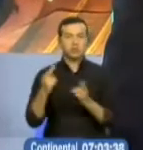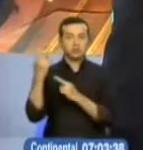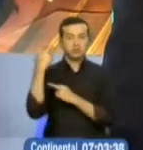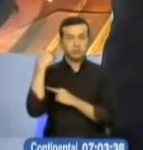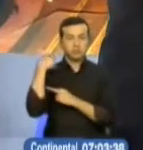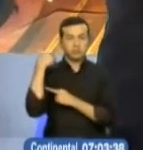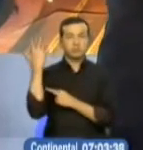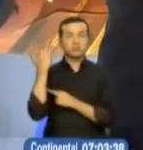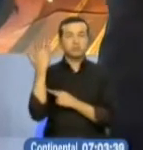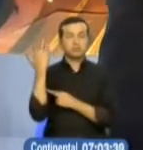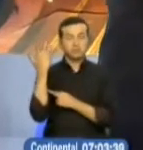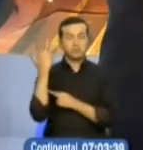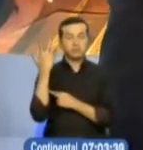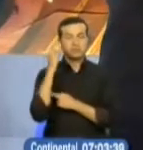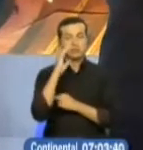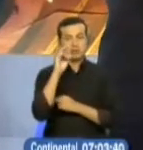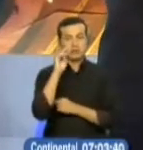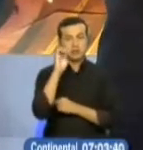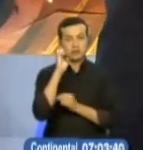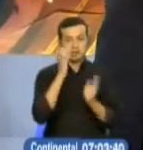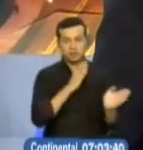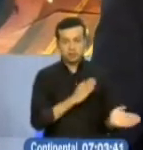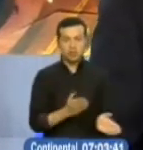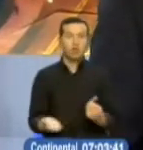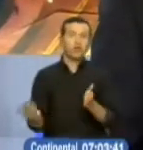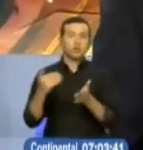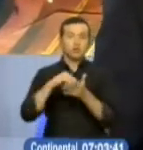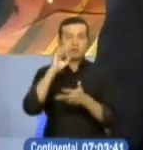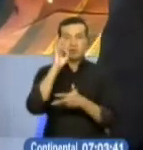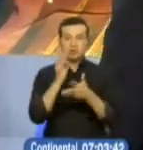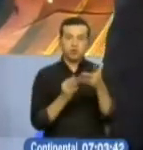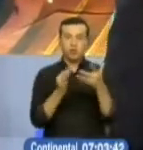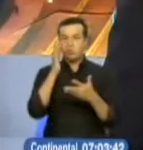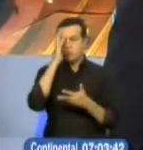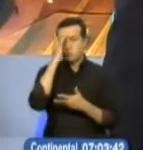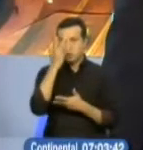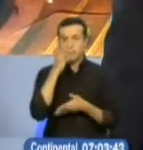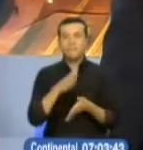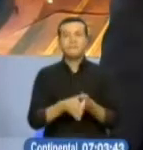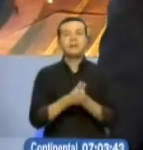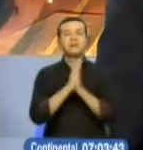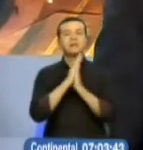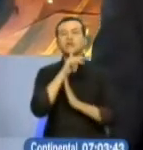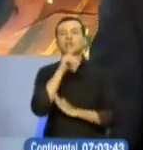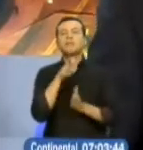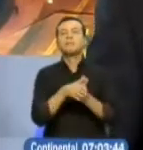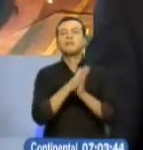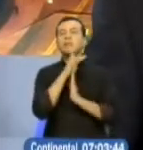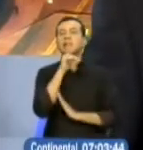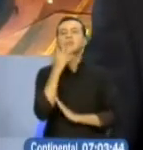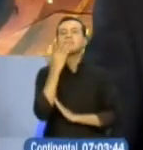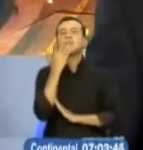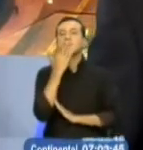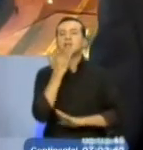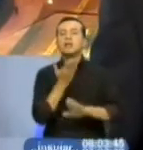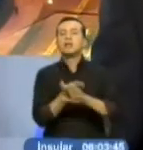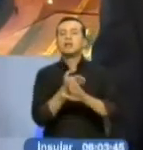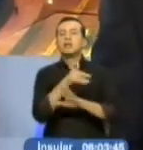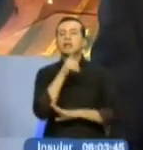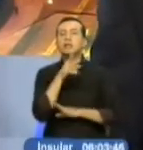consejo nacional electoral recordemos que éste reconteo se produce a solicitud o por la presentación de las impugnaciones